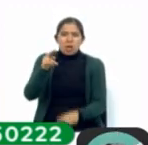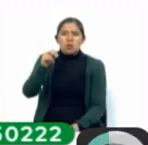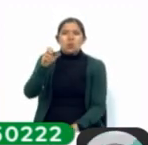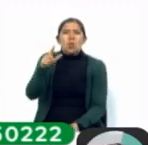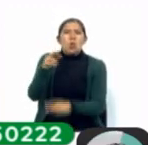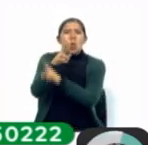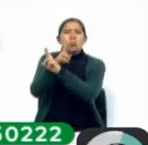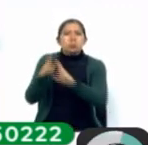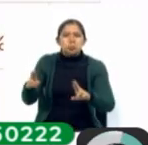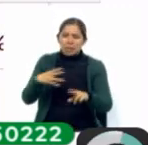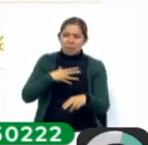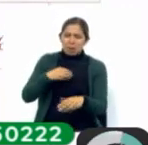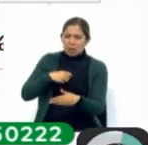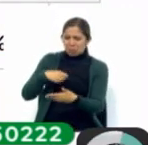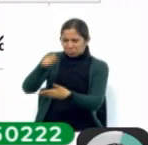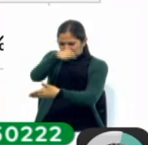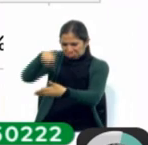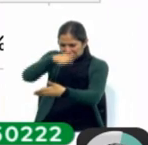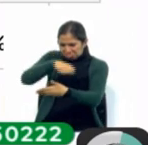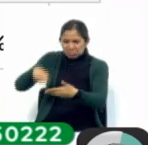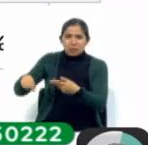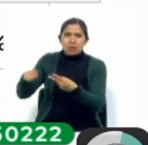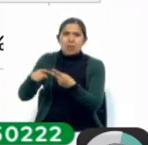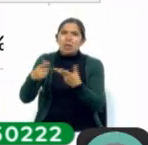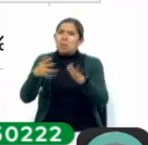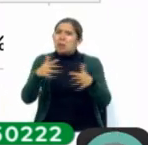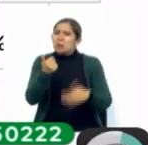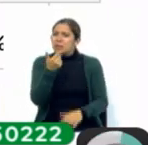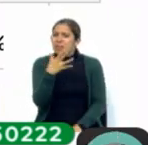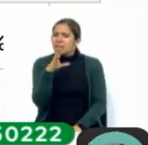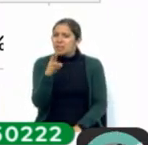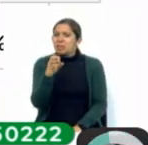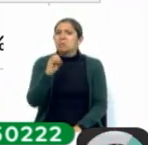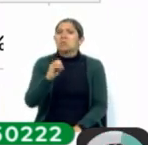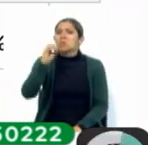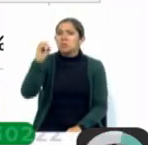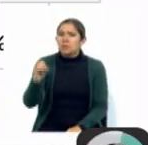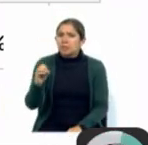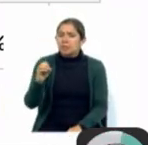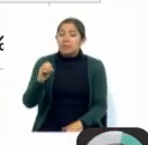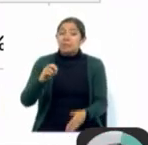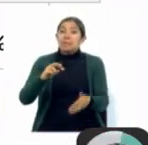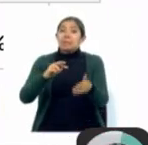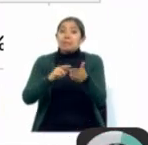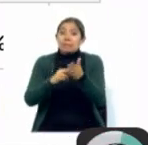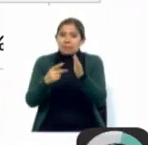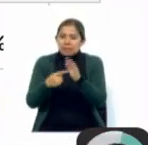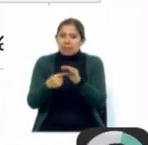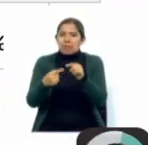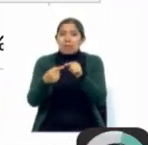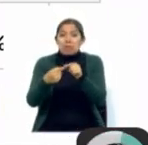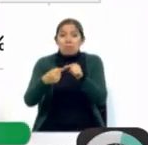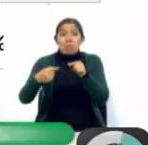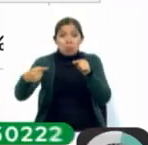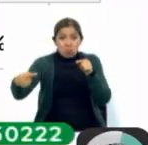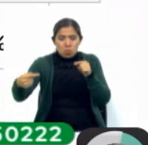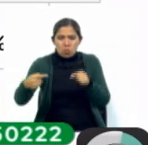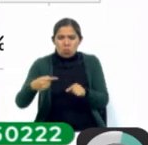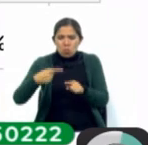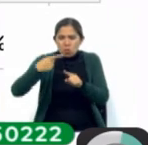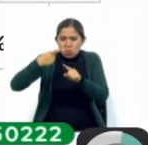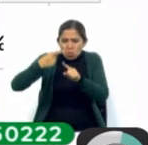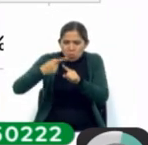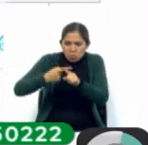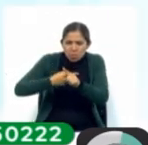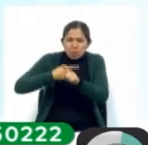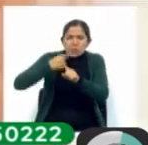o indecisos bordea el 16% en promedio, lo que significa que la oposición, en más de